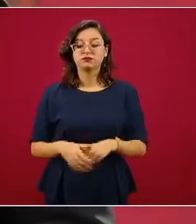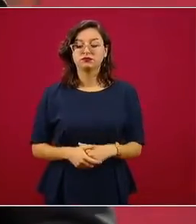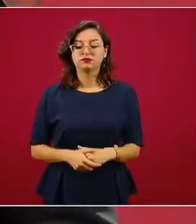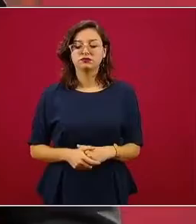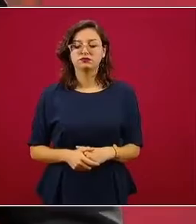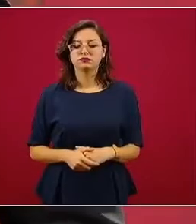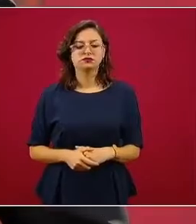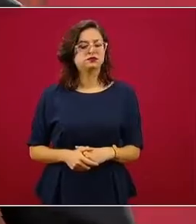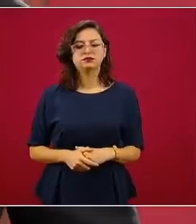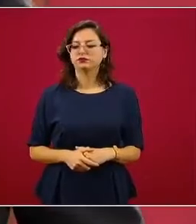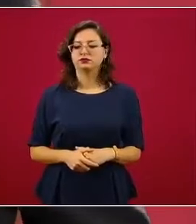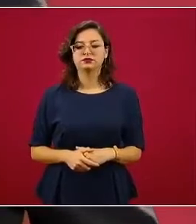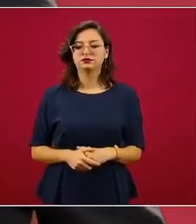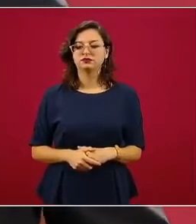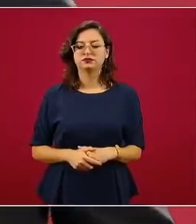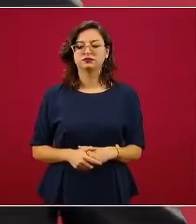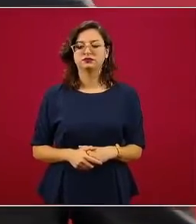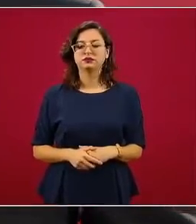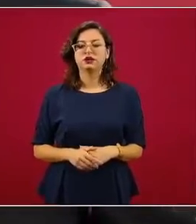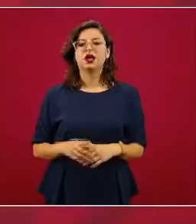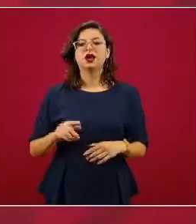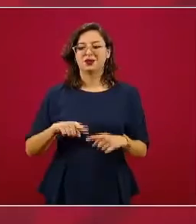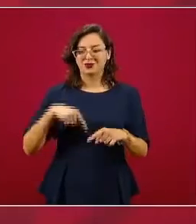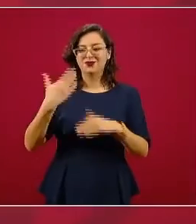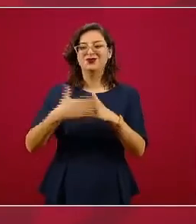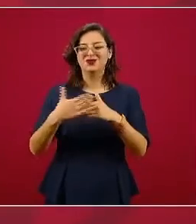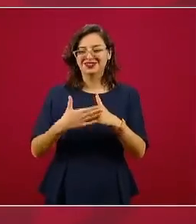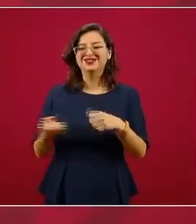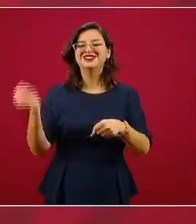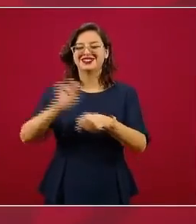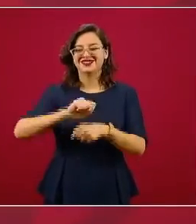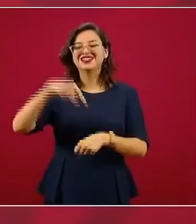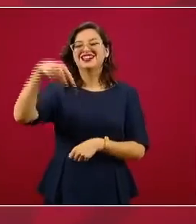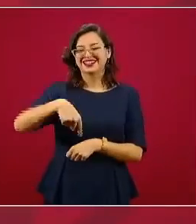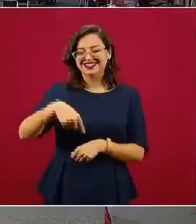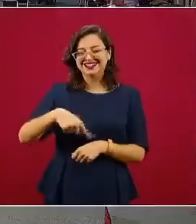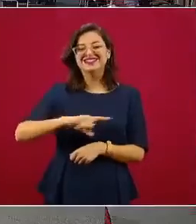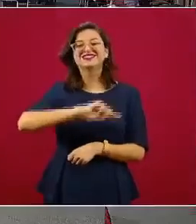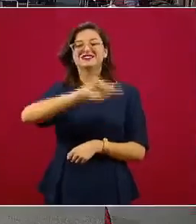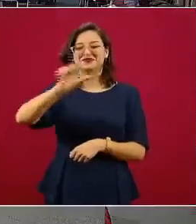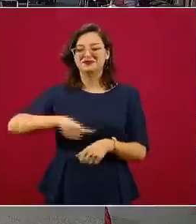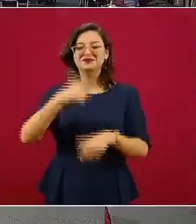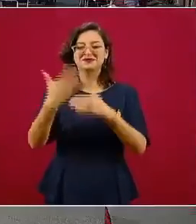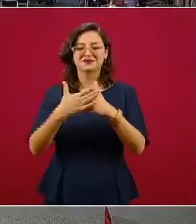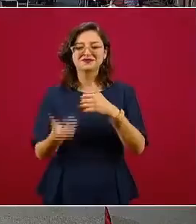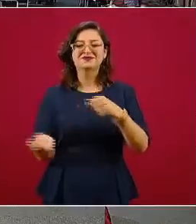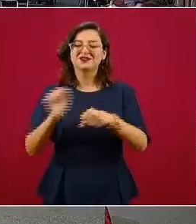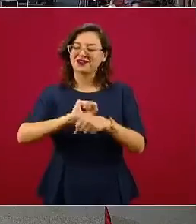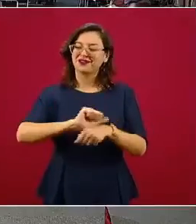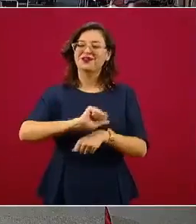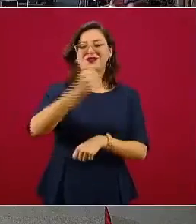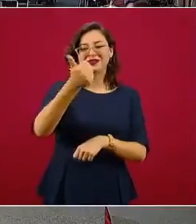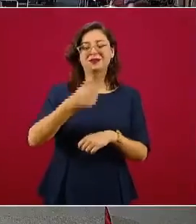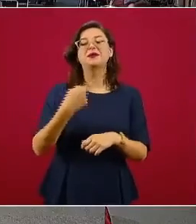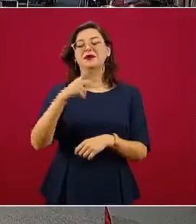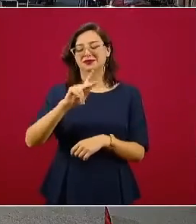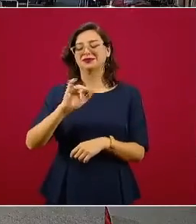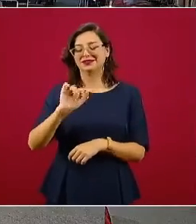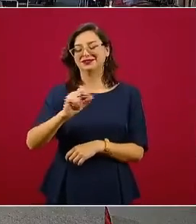No, estamos aquí y ya después platicamos a dónde vamos. Pero sí vamos a ir al